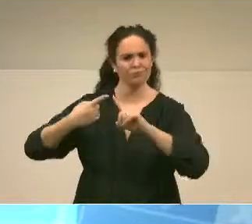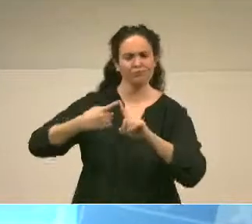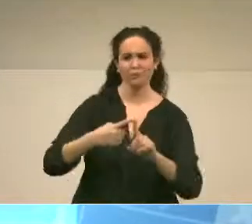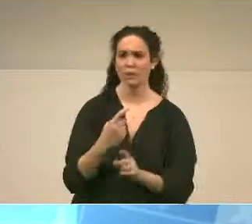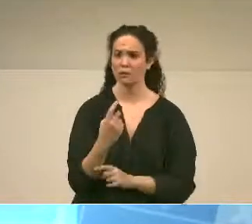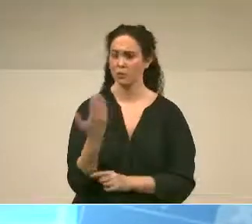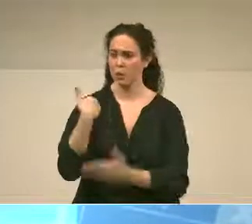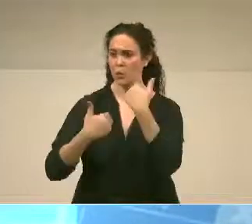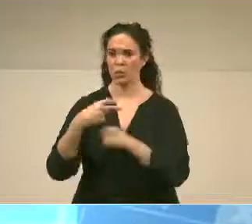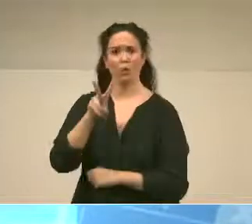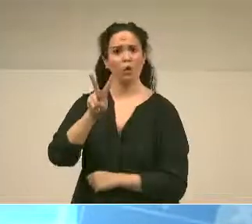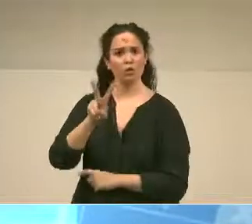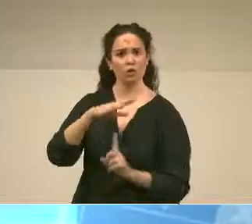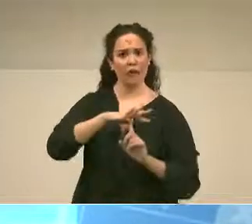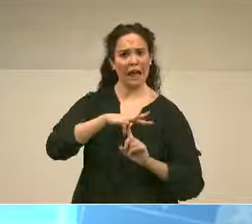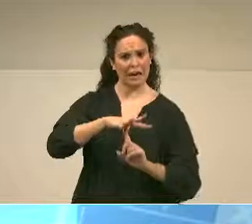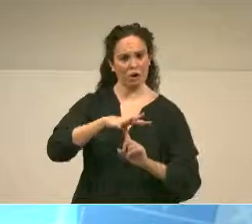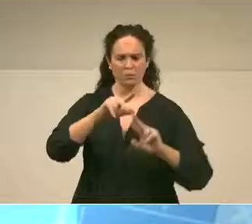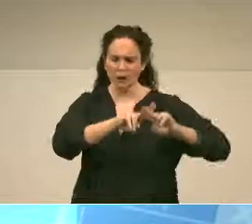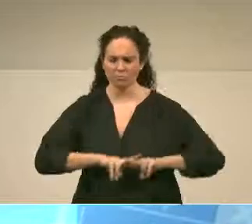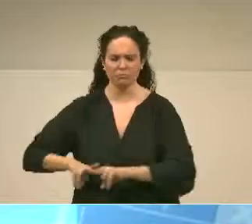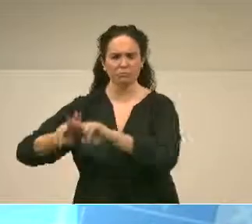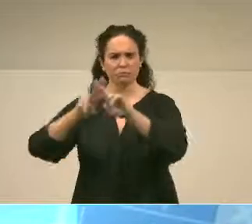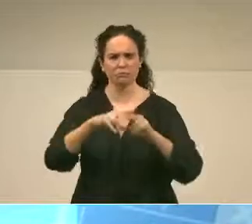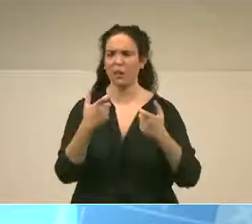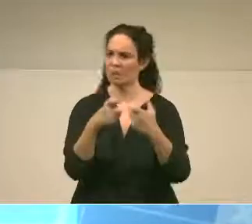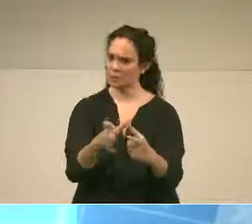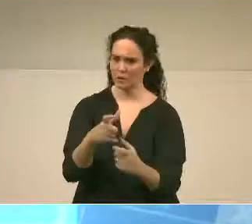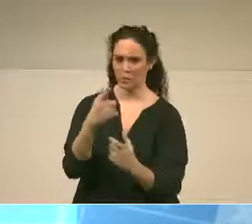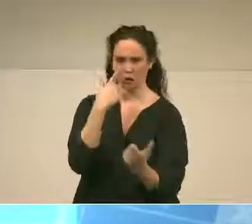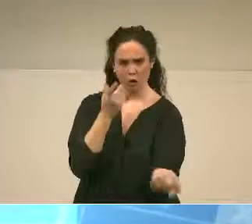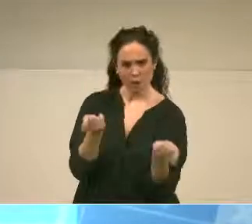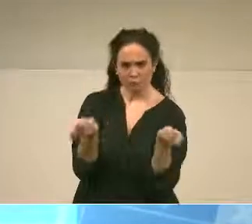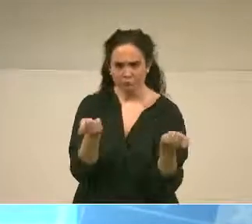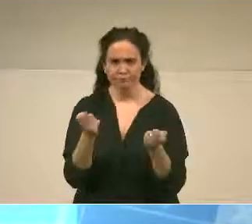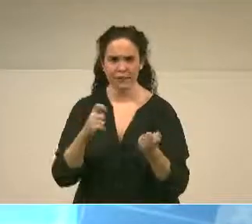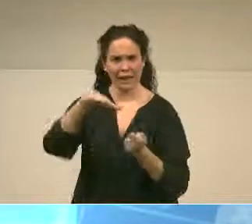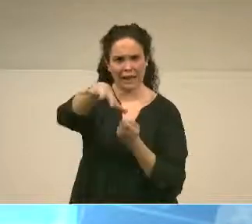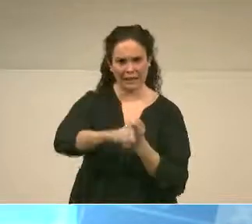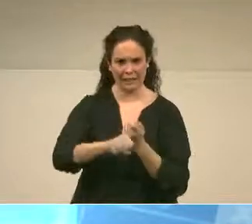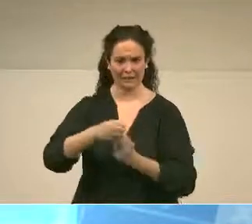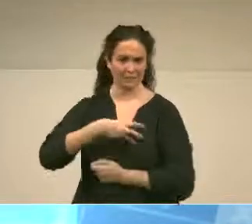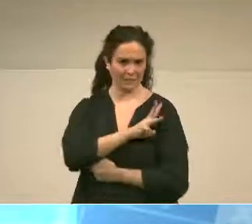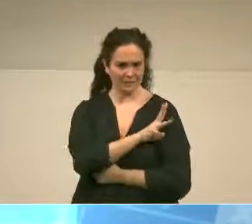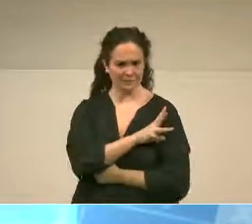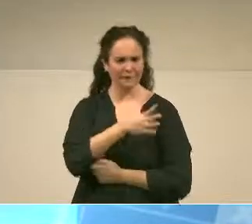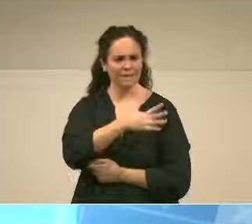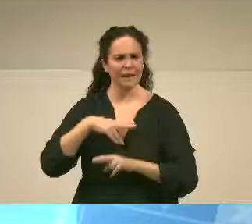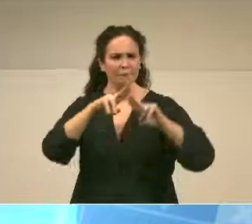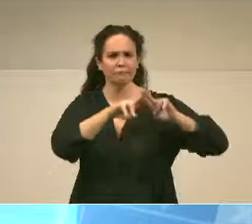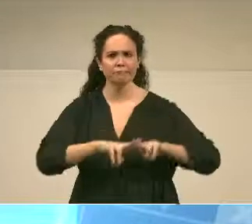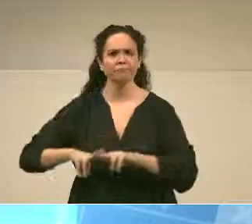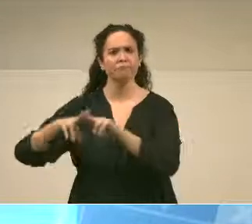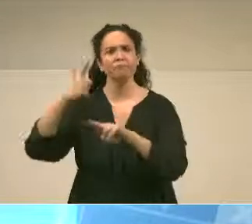dos helicópteros con los que cuenta la Unidad de Vigilancia y Rescate de la Ertzaintza, y así determinar cuál sería el